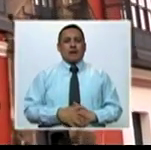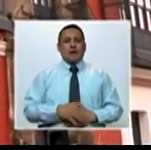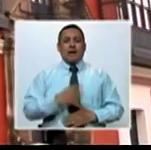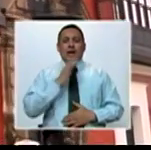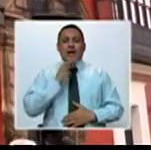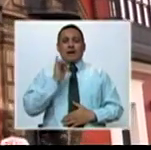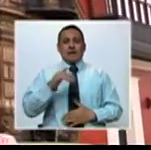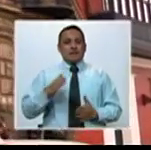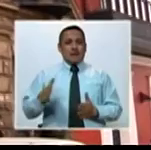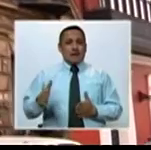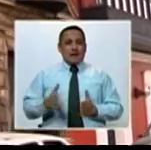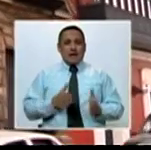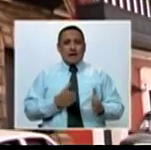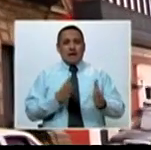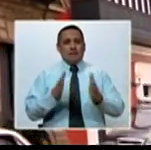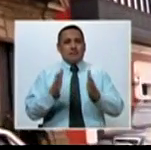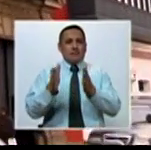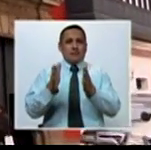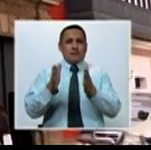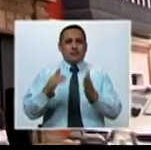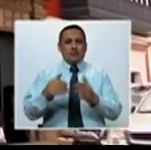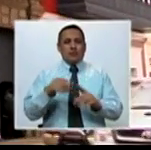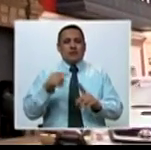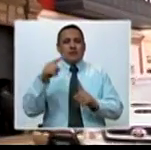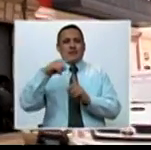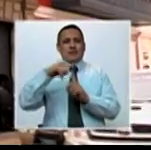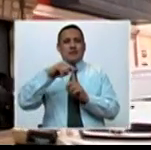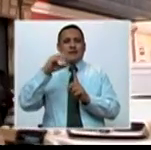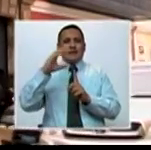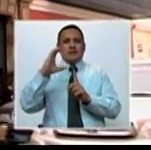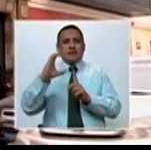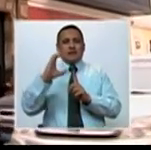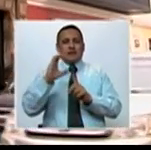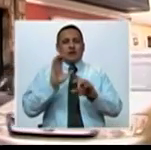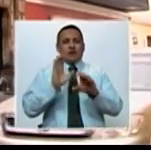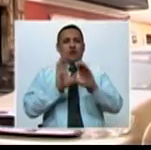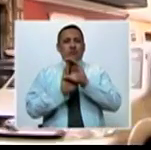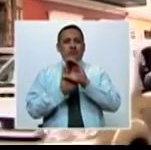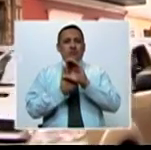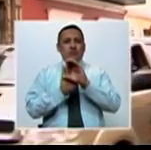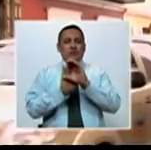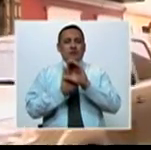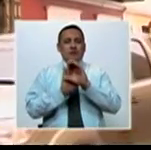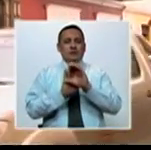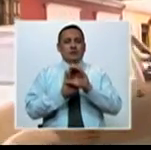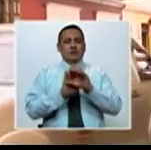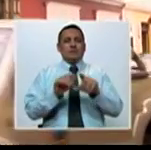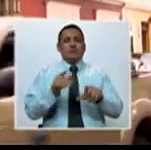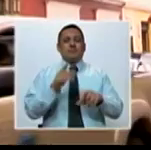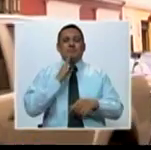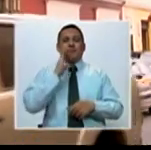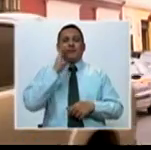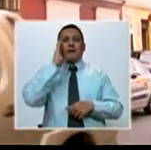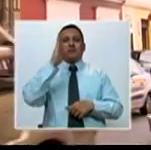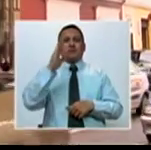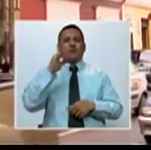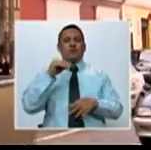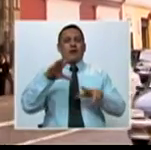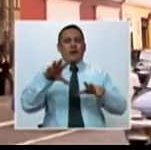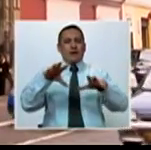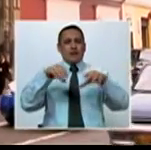En esa orientación, el Tribunal Constitucional